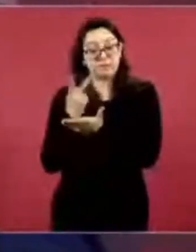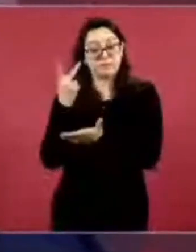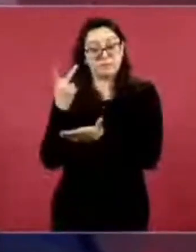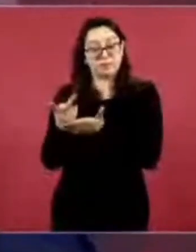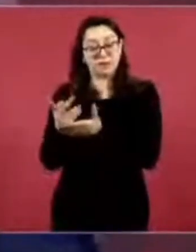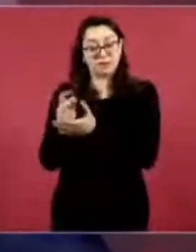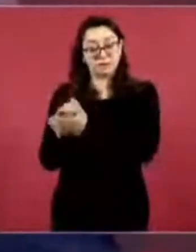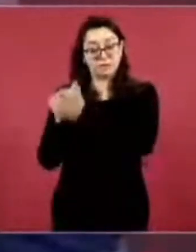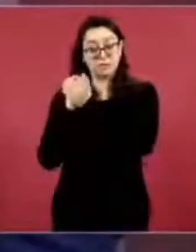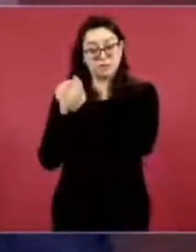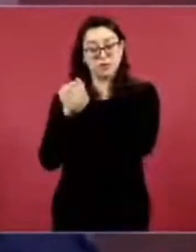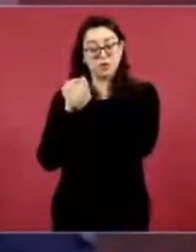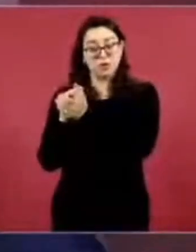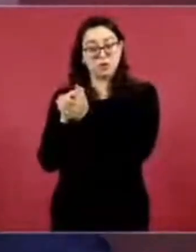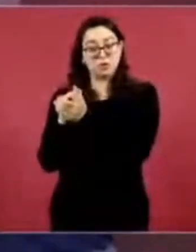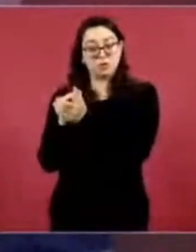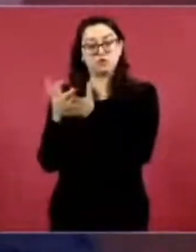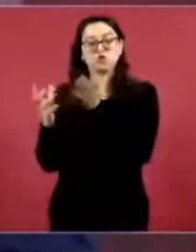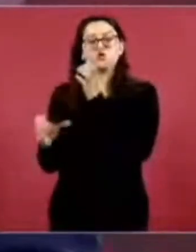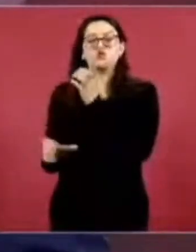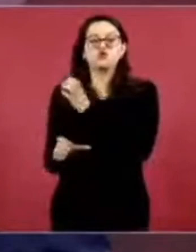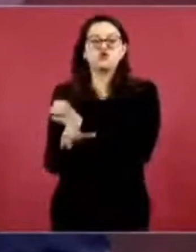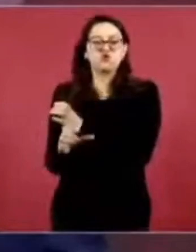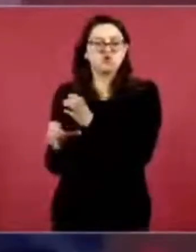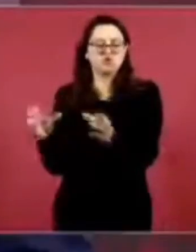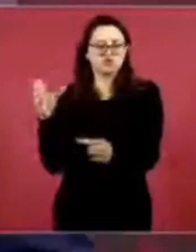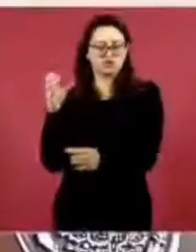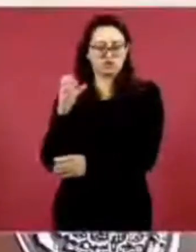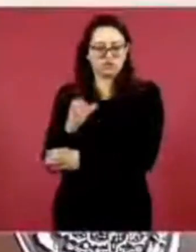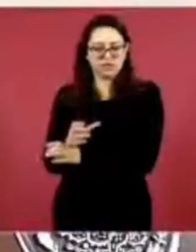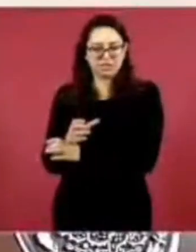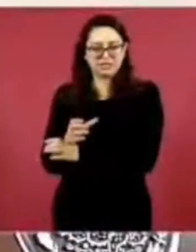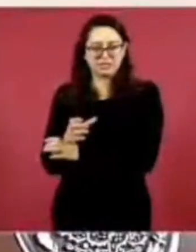premios de bienes